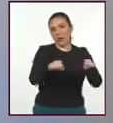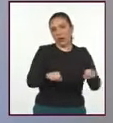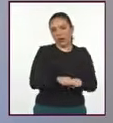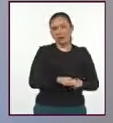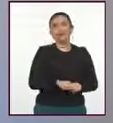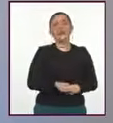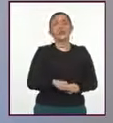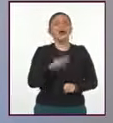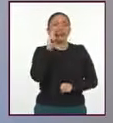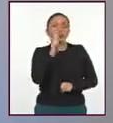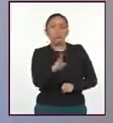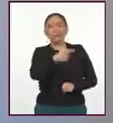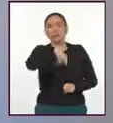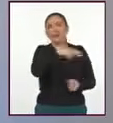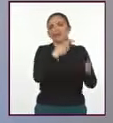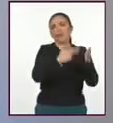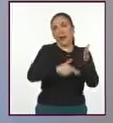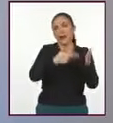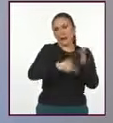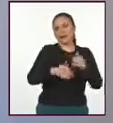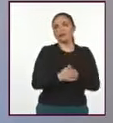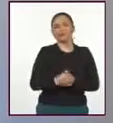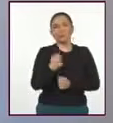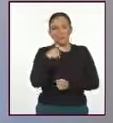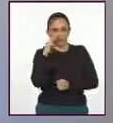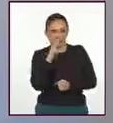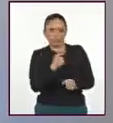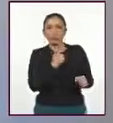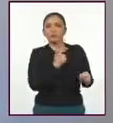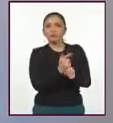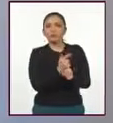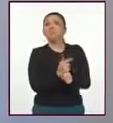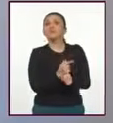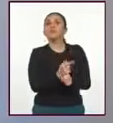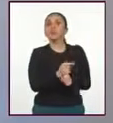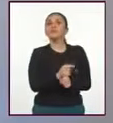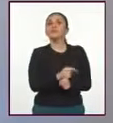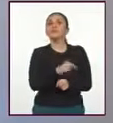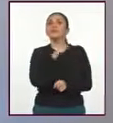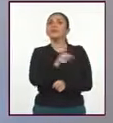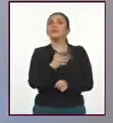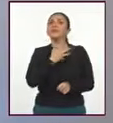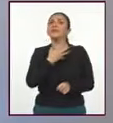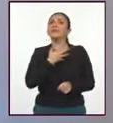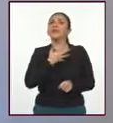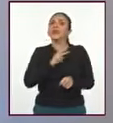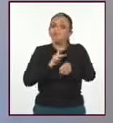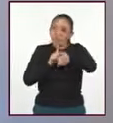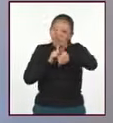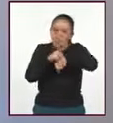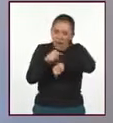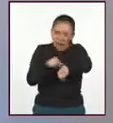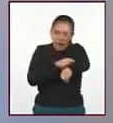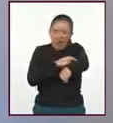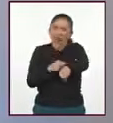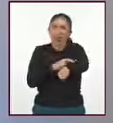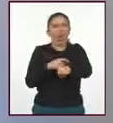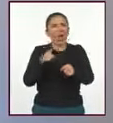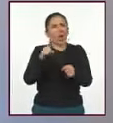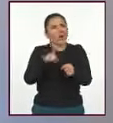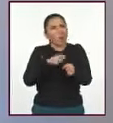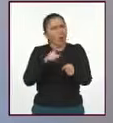unos talleres y hubo alguien que identifiqué de inmediato que tenía un tono de piel, una coloración un poco pues